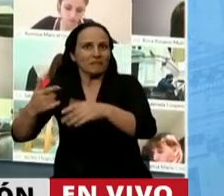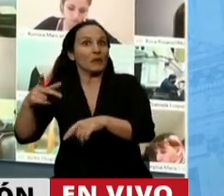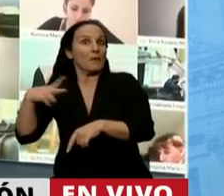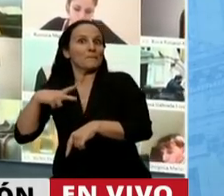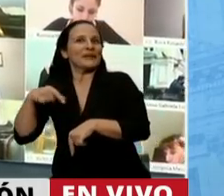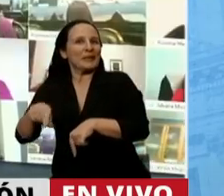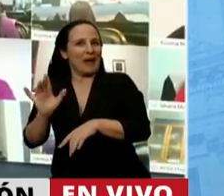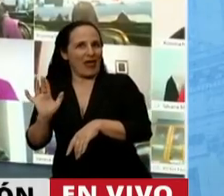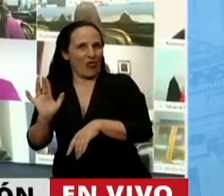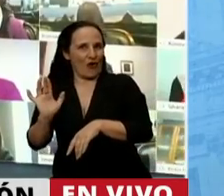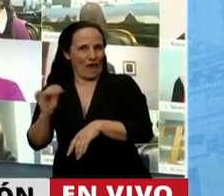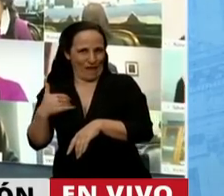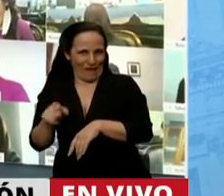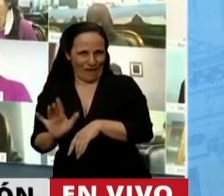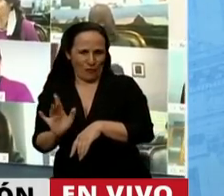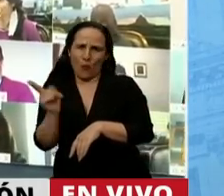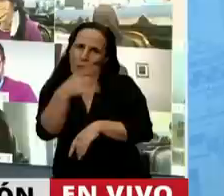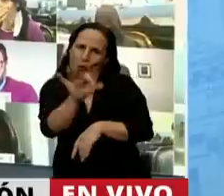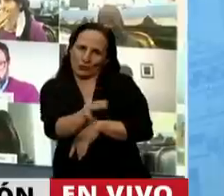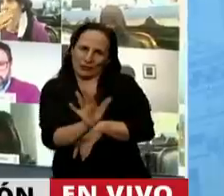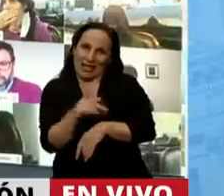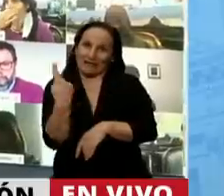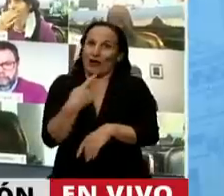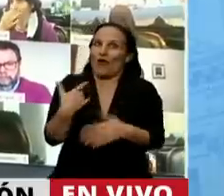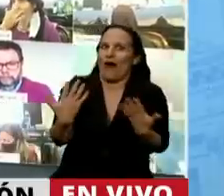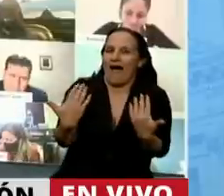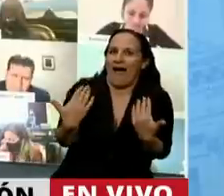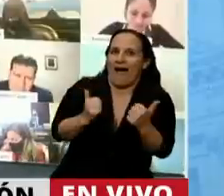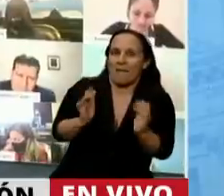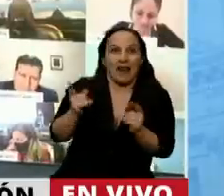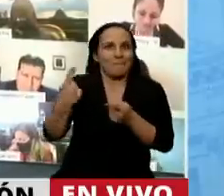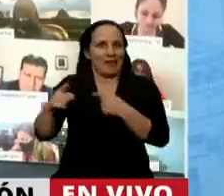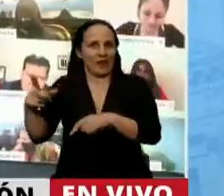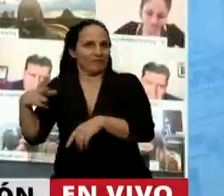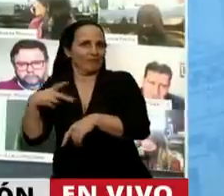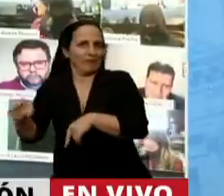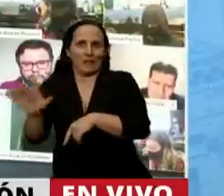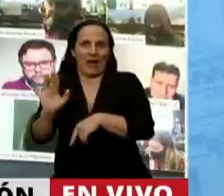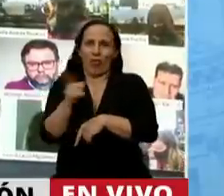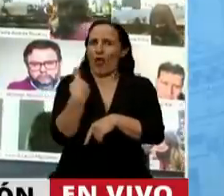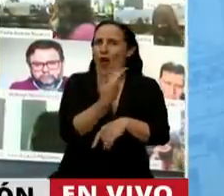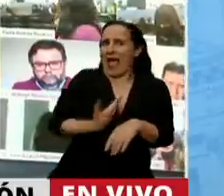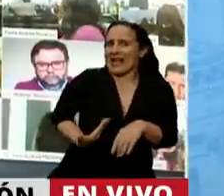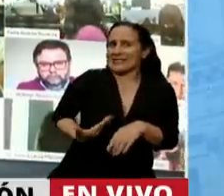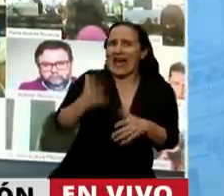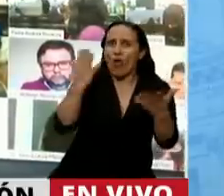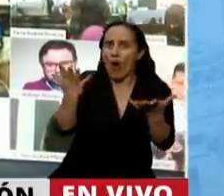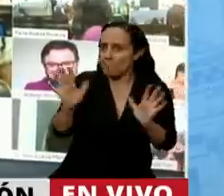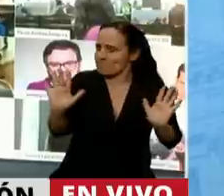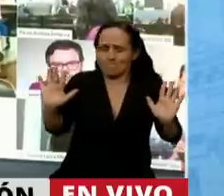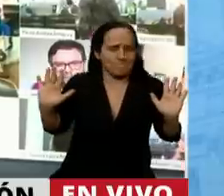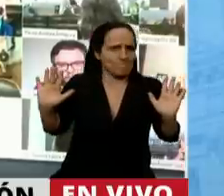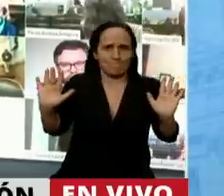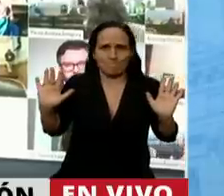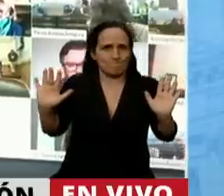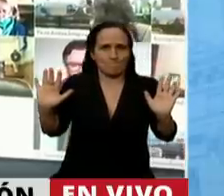privado, que como ustedes saben estamos todos expectantes, pero es un desarrollo privado donde el Estado no tiene participación.